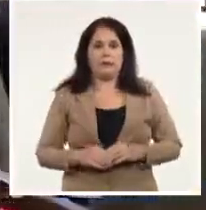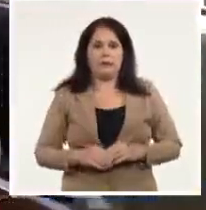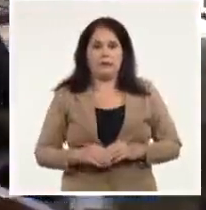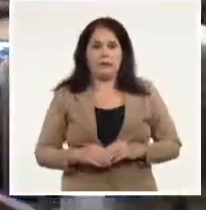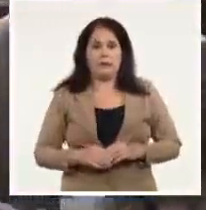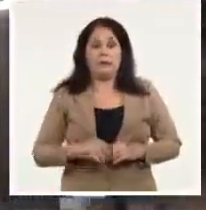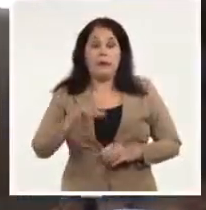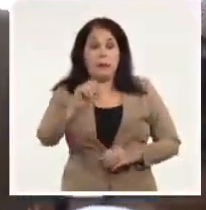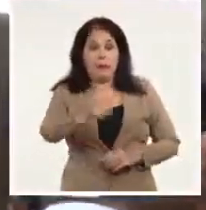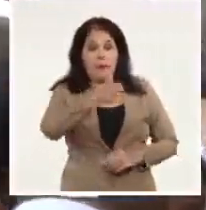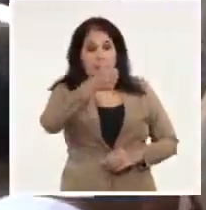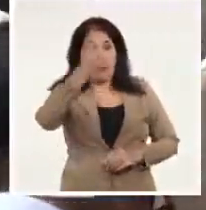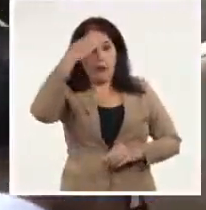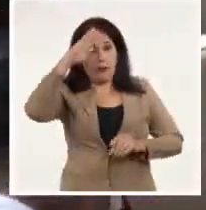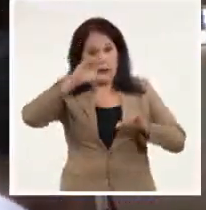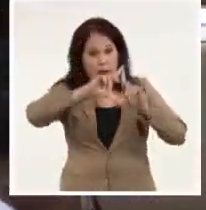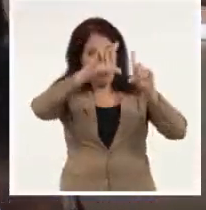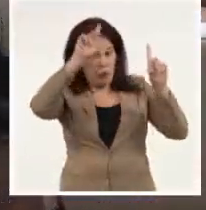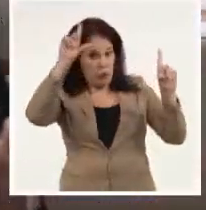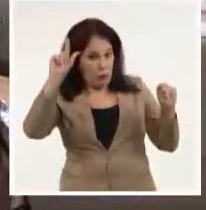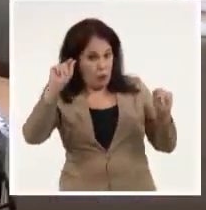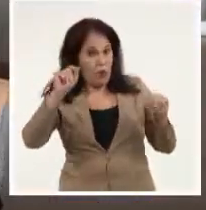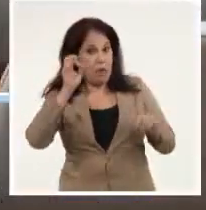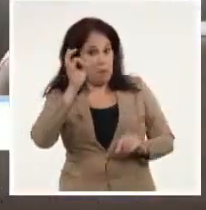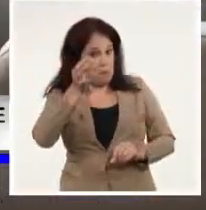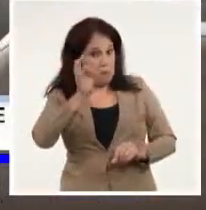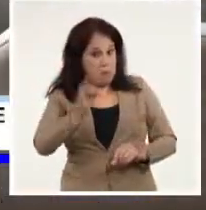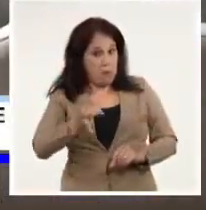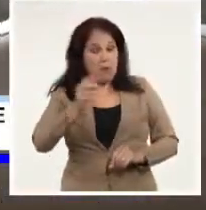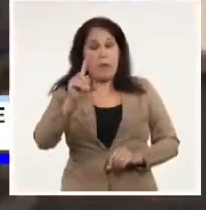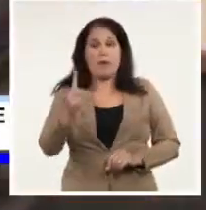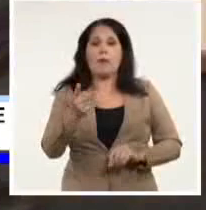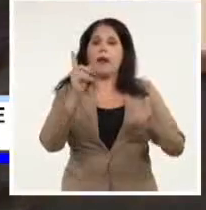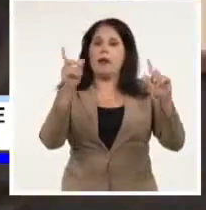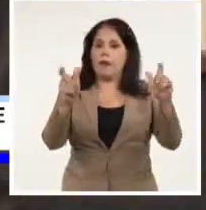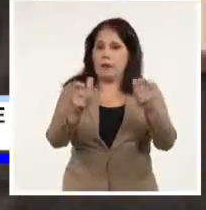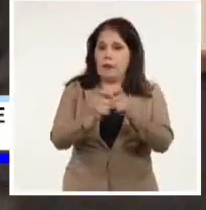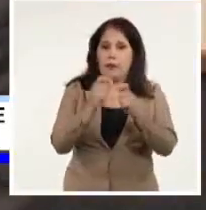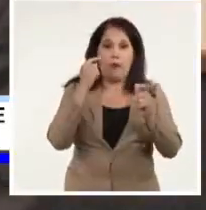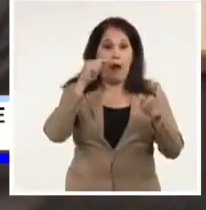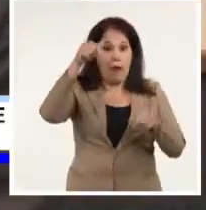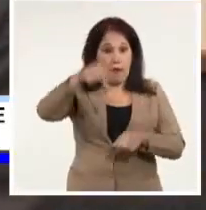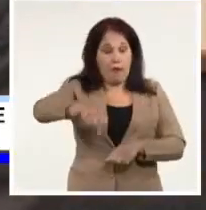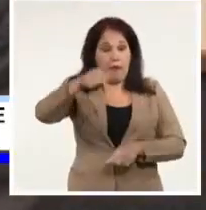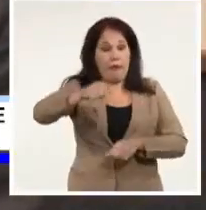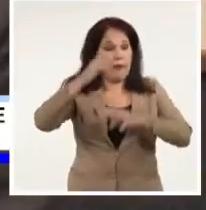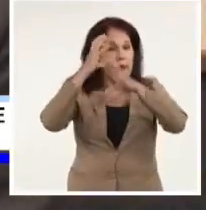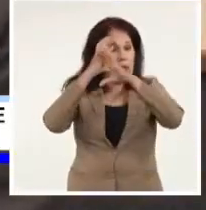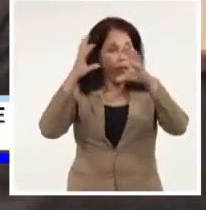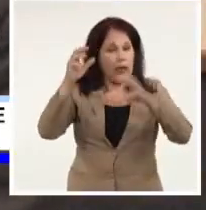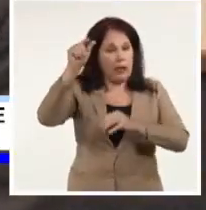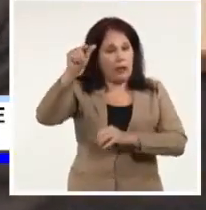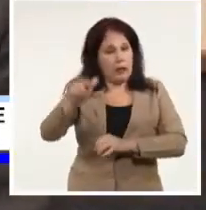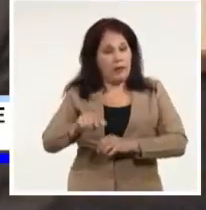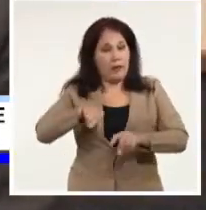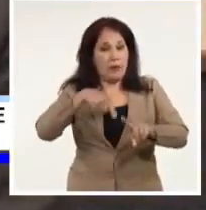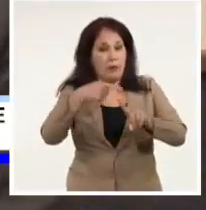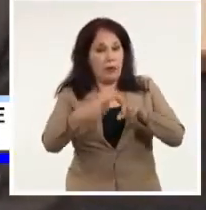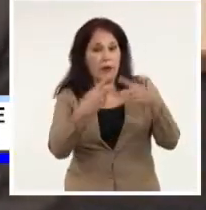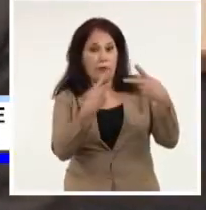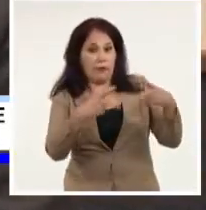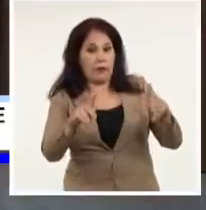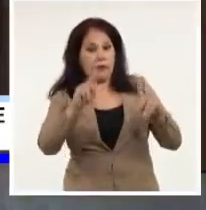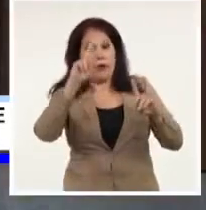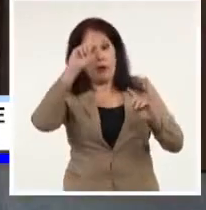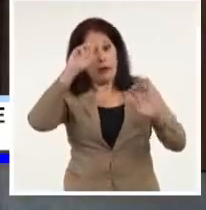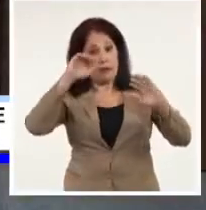El presidente de la República, Miguel Díaz-Canel Bermúdez, durante el primer encuentro del año con científicos y expertos del Sistema de la Salud Pública y